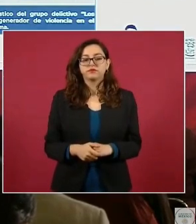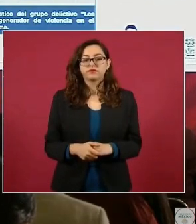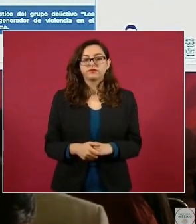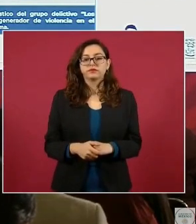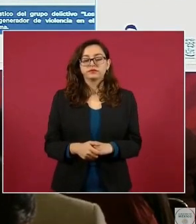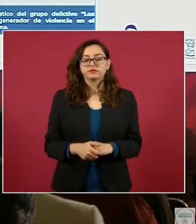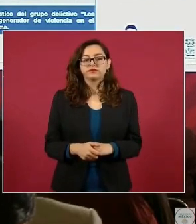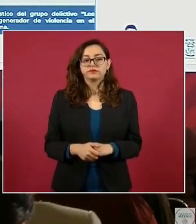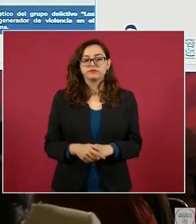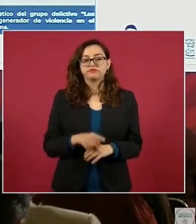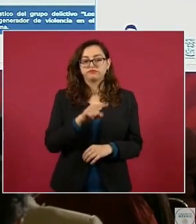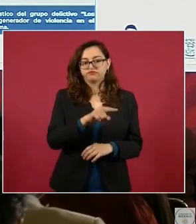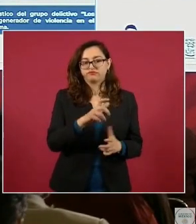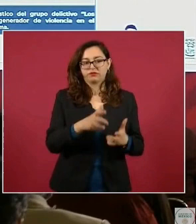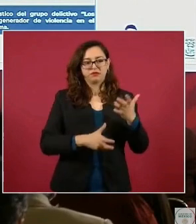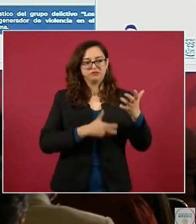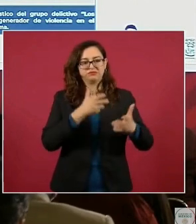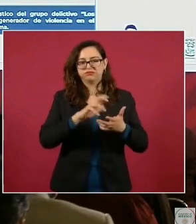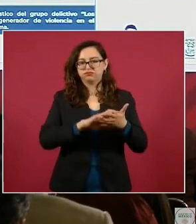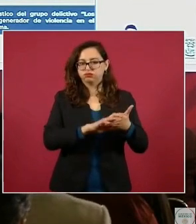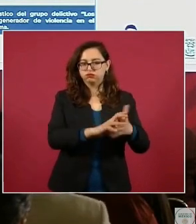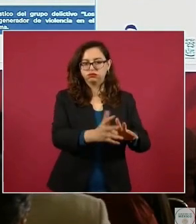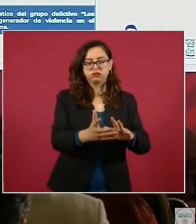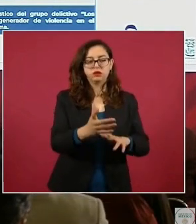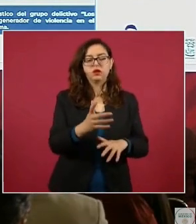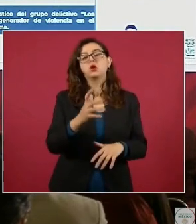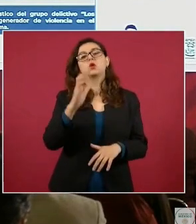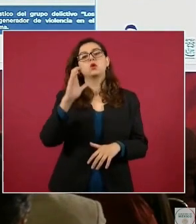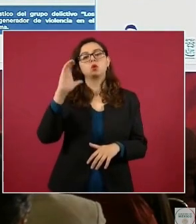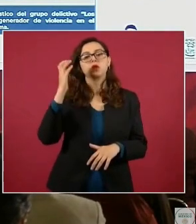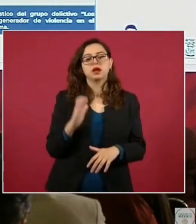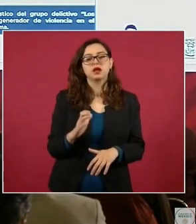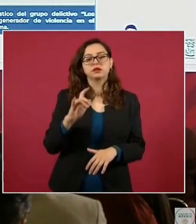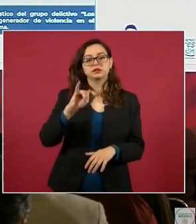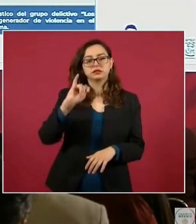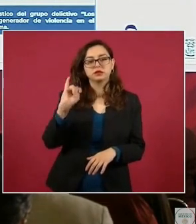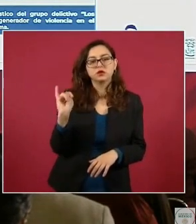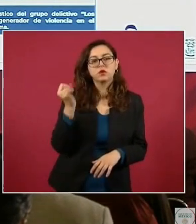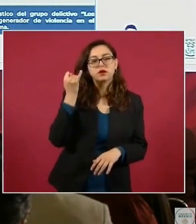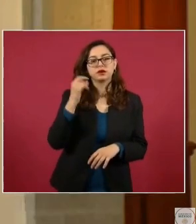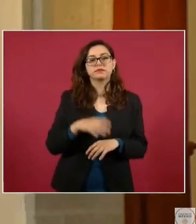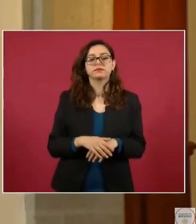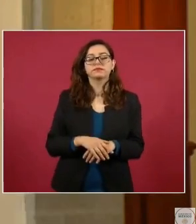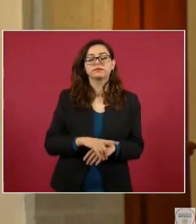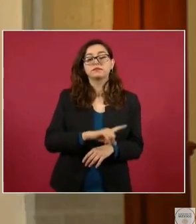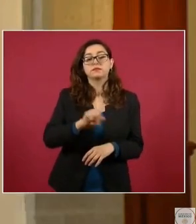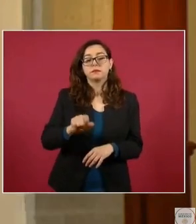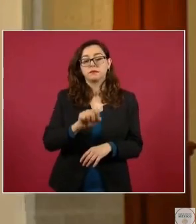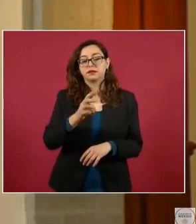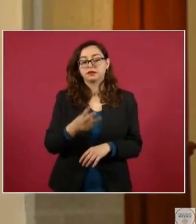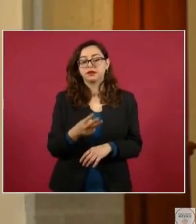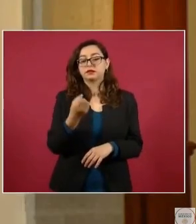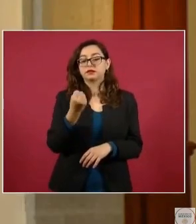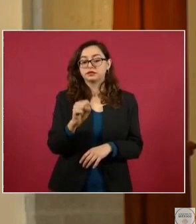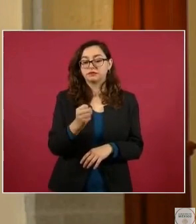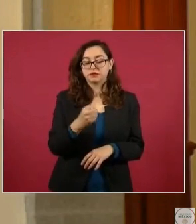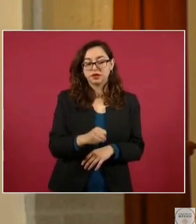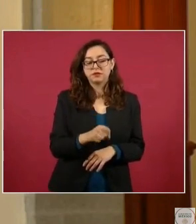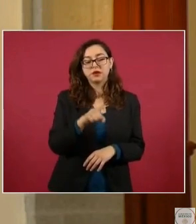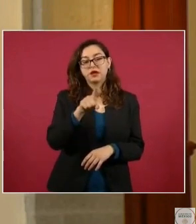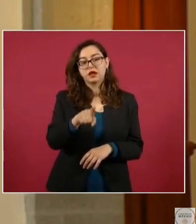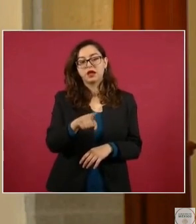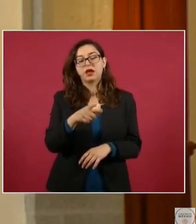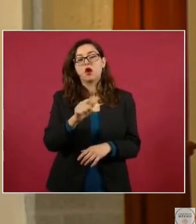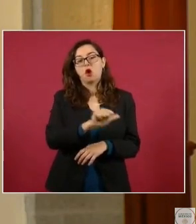culiacán y tijuana el día 23 en guaymas también un guardia nacional hacia la detención de otra persona